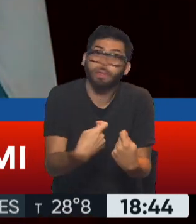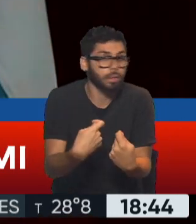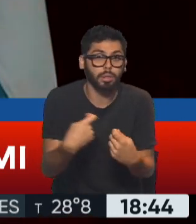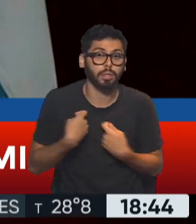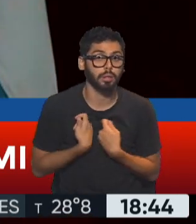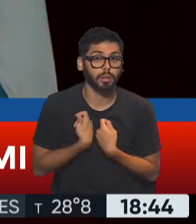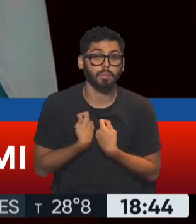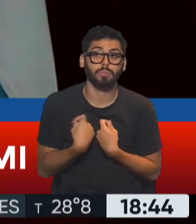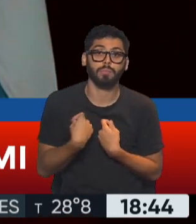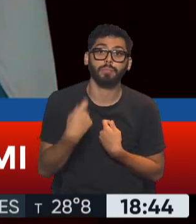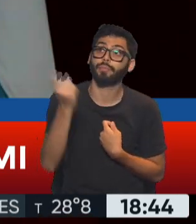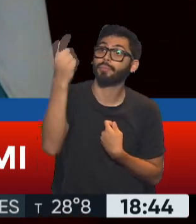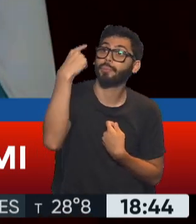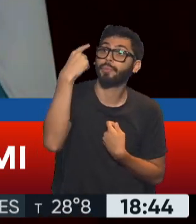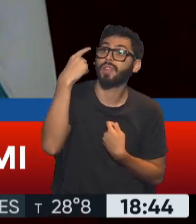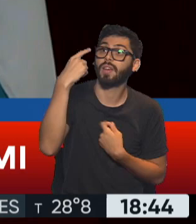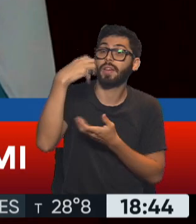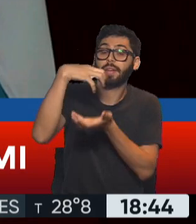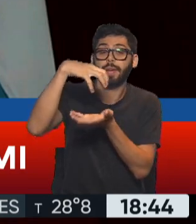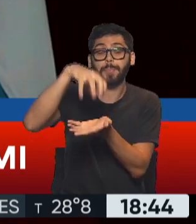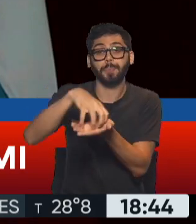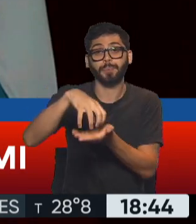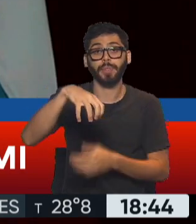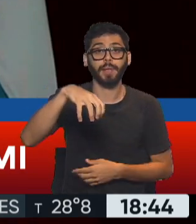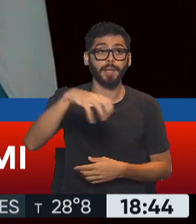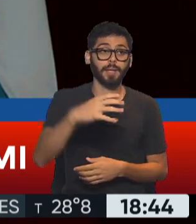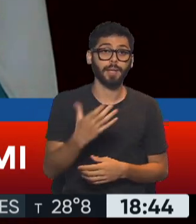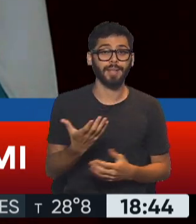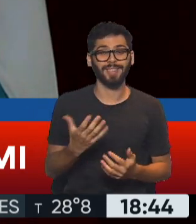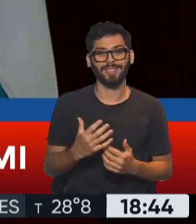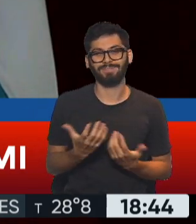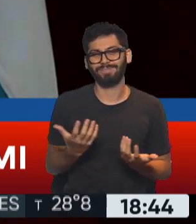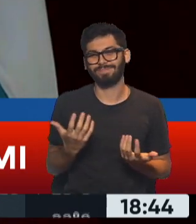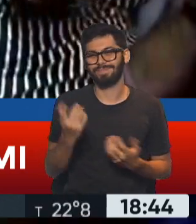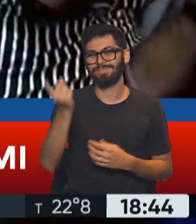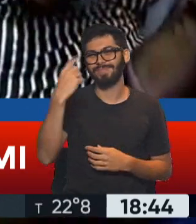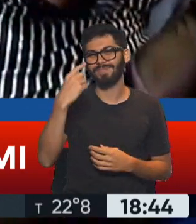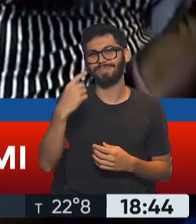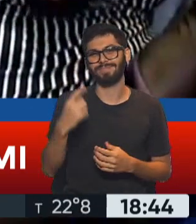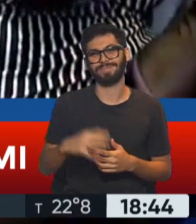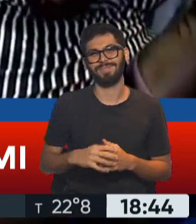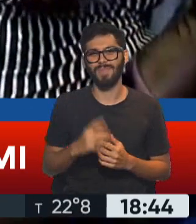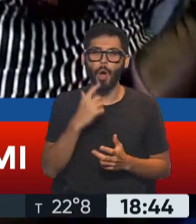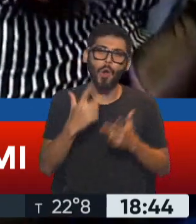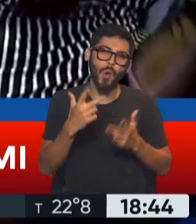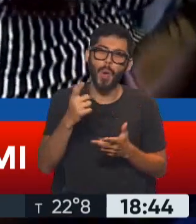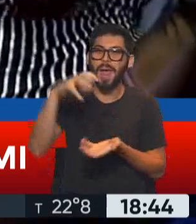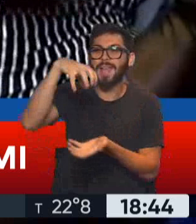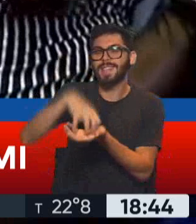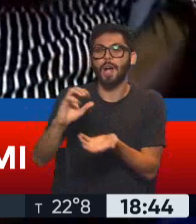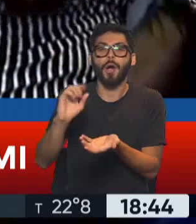fondos, bueno, que dictan, digamos, para evitar los organismos multilaterales de